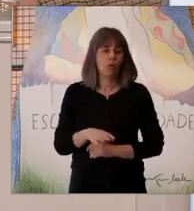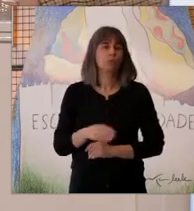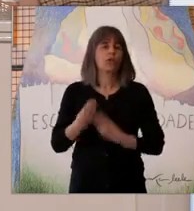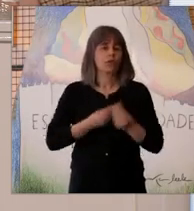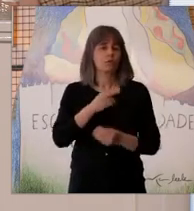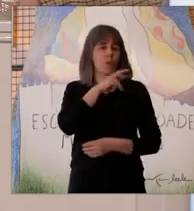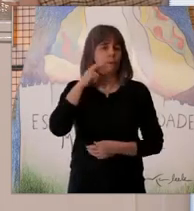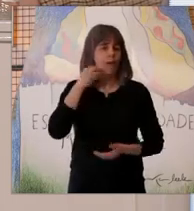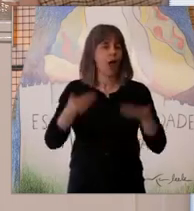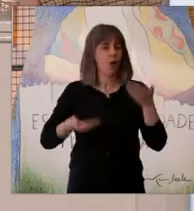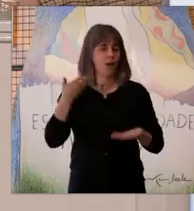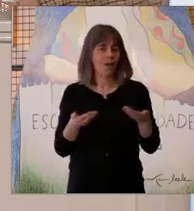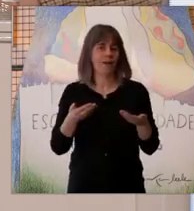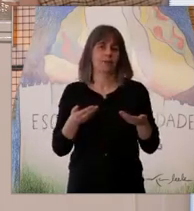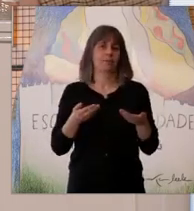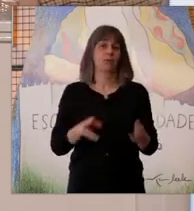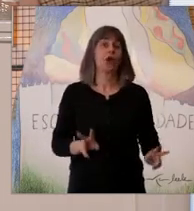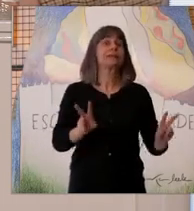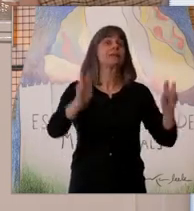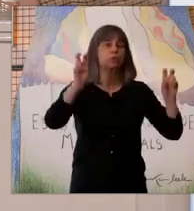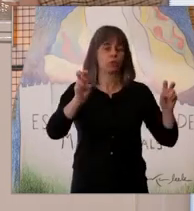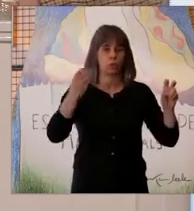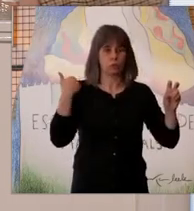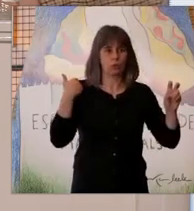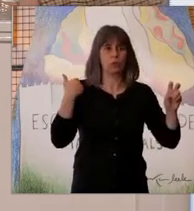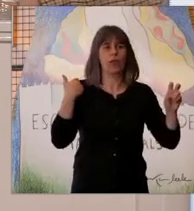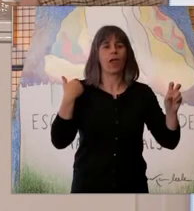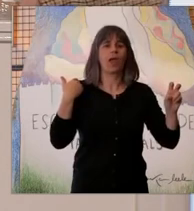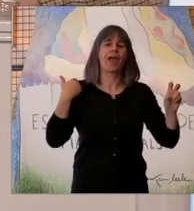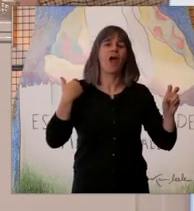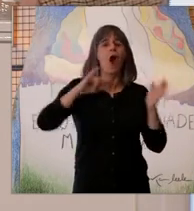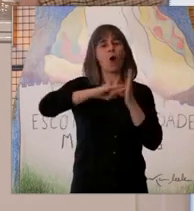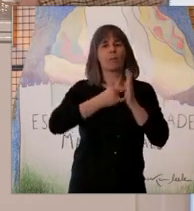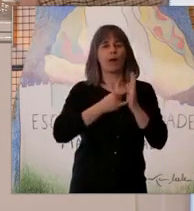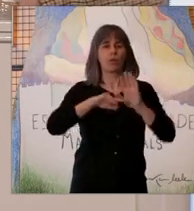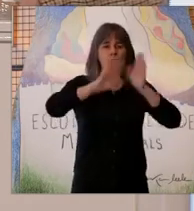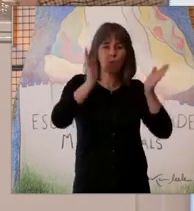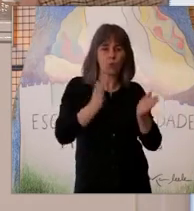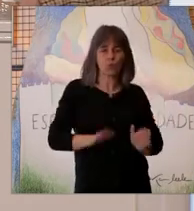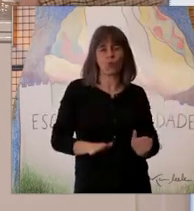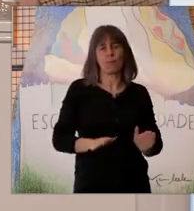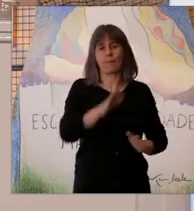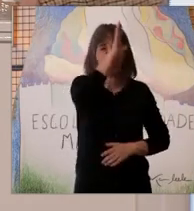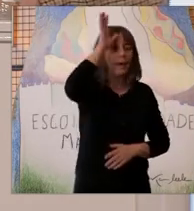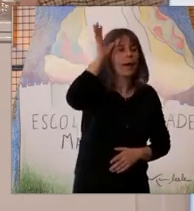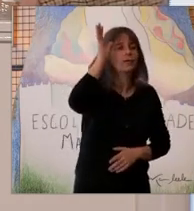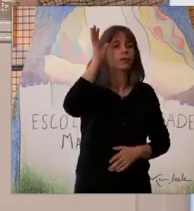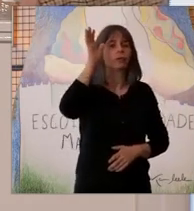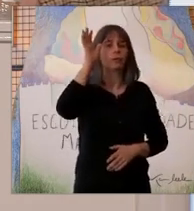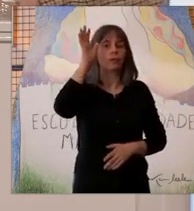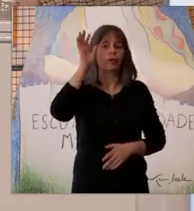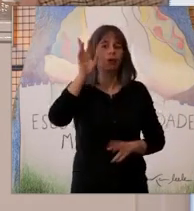un cambio entre esos titulares de operación bikini estos pantalones te sientan bien entre